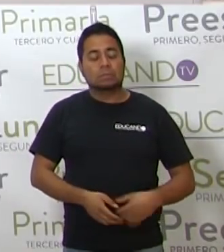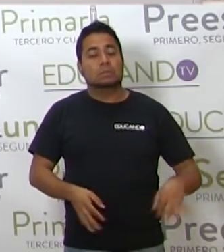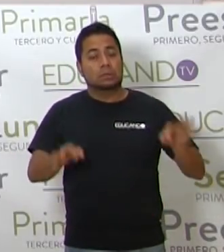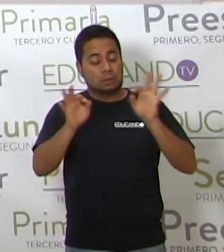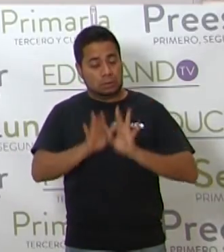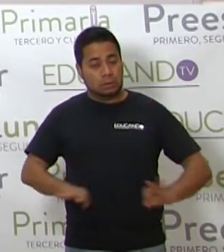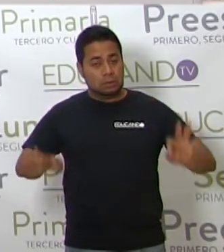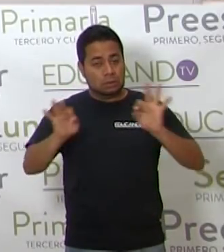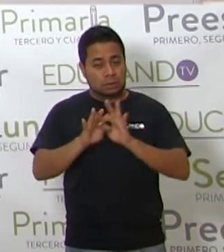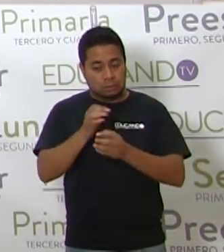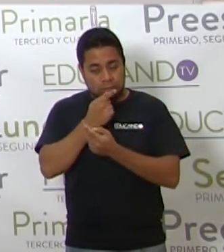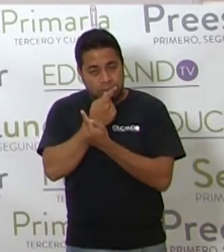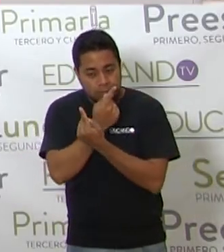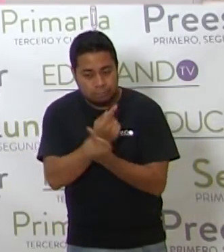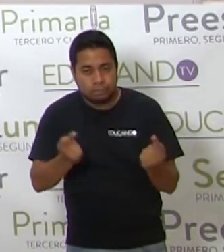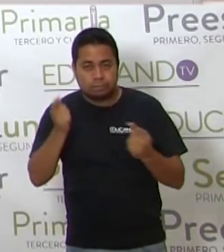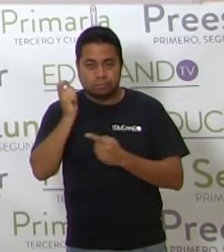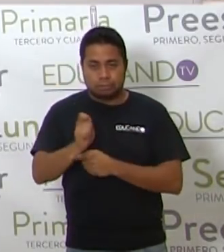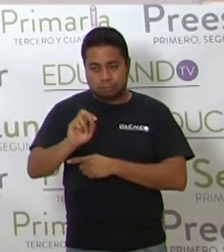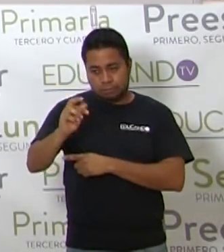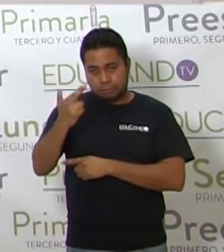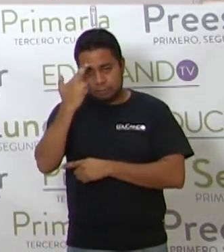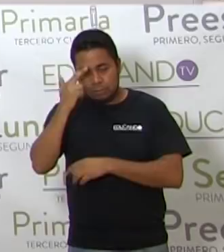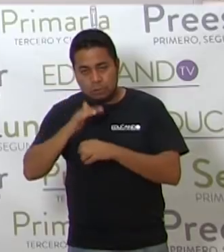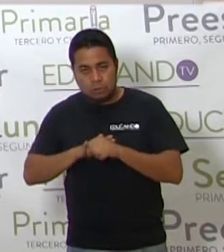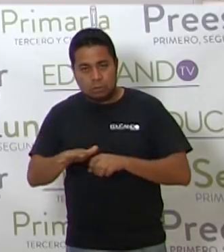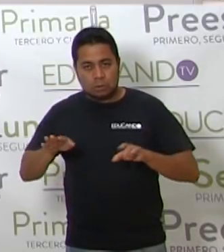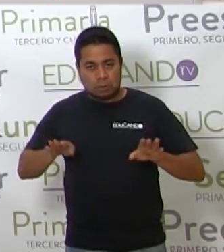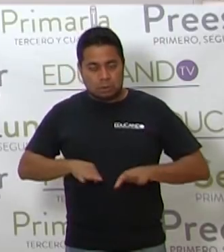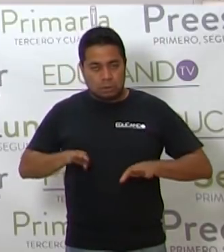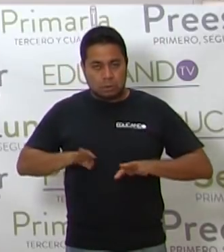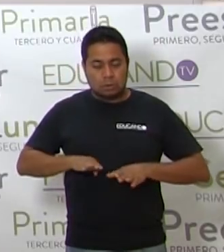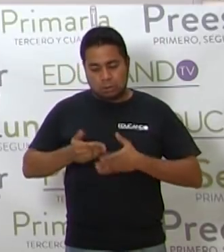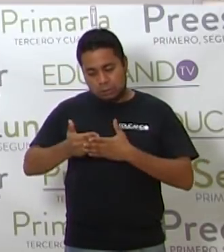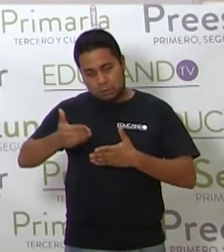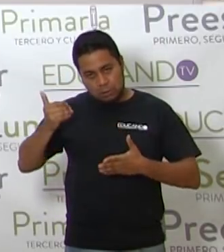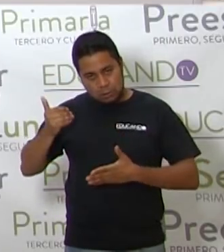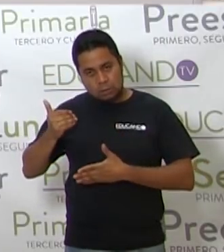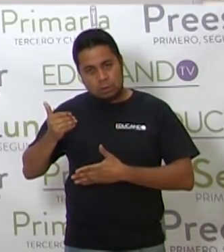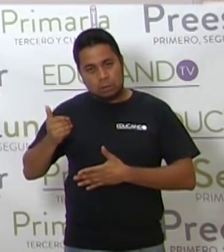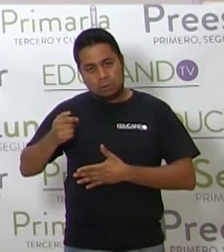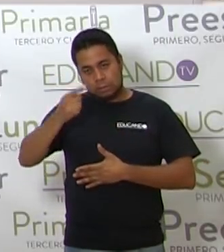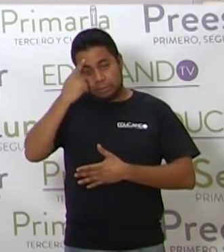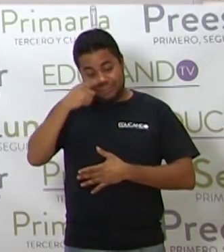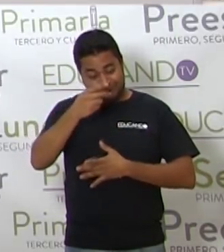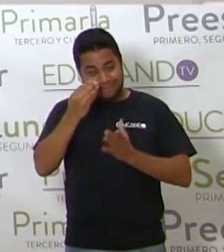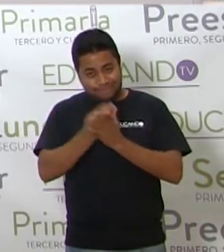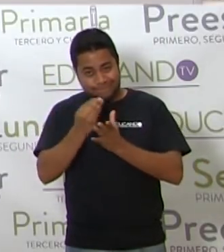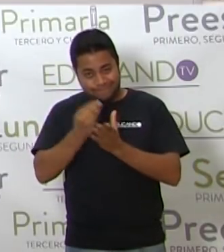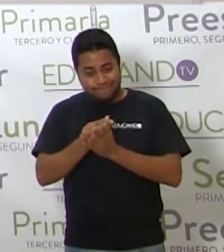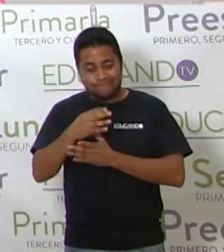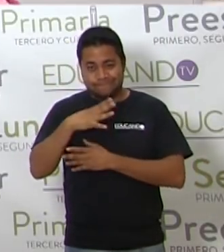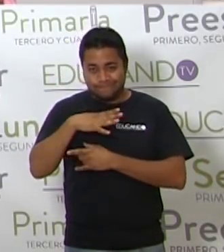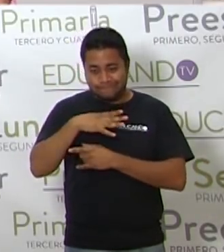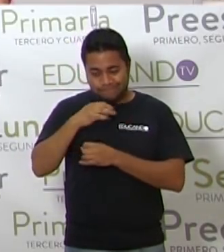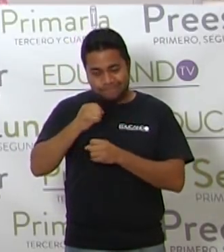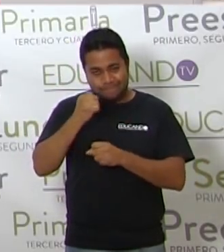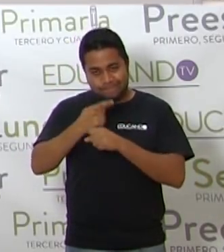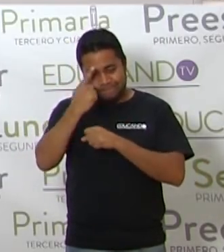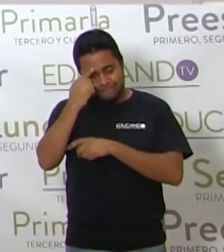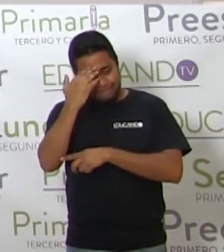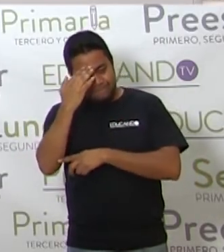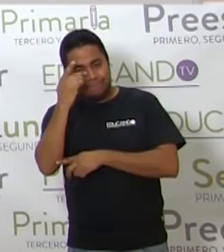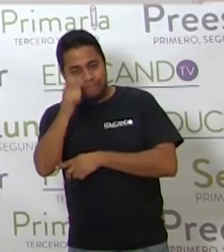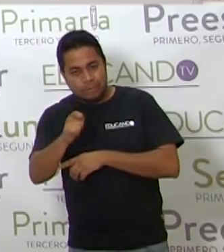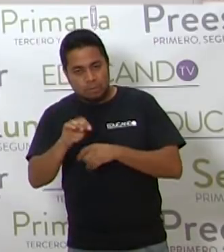niños y niñas, que recuerdes las características que hace rato en esta sesión tuvimos la oportunidad de conocer,